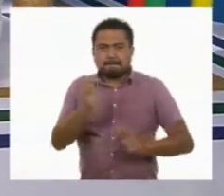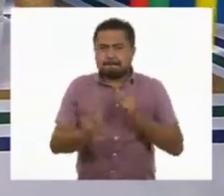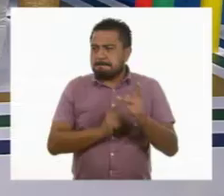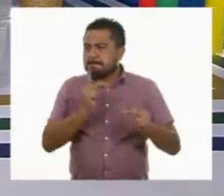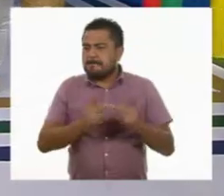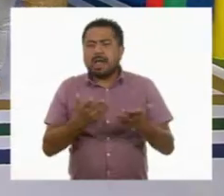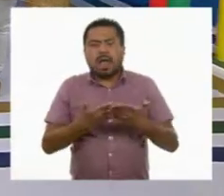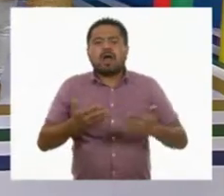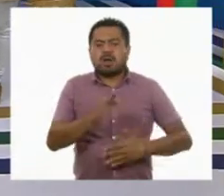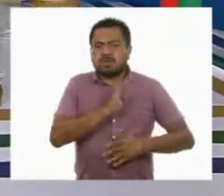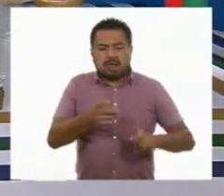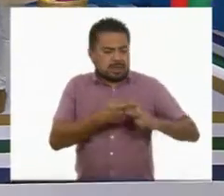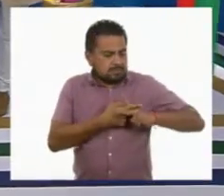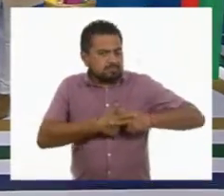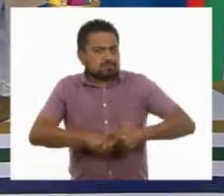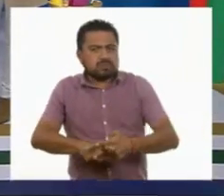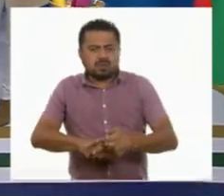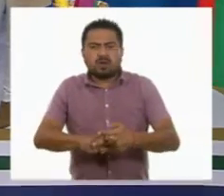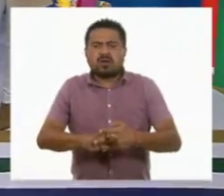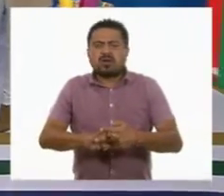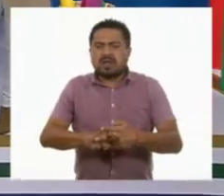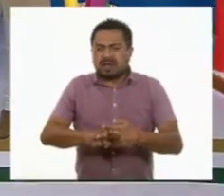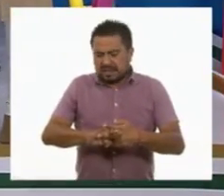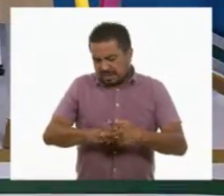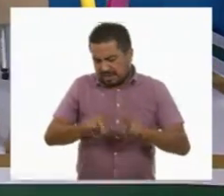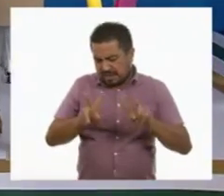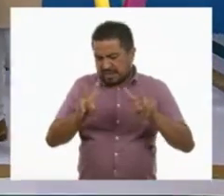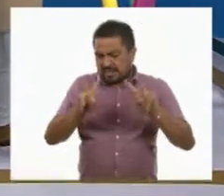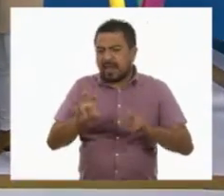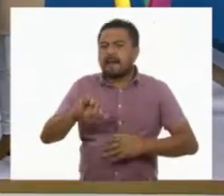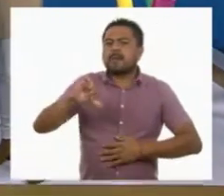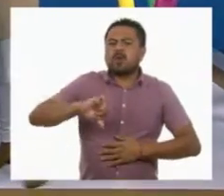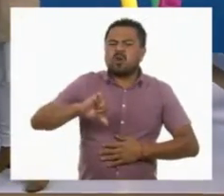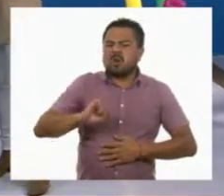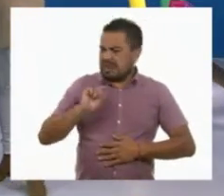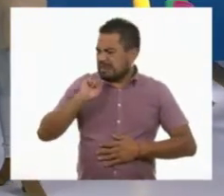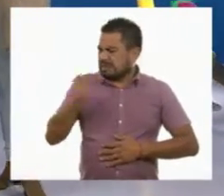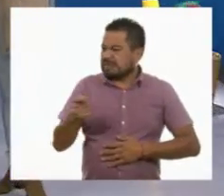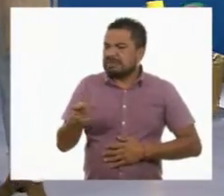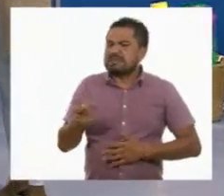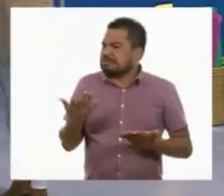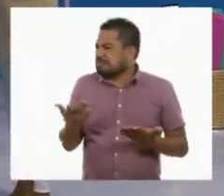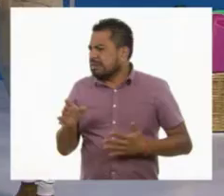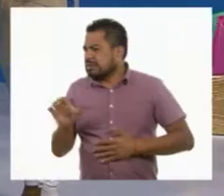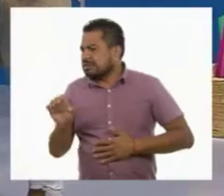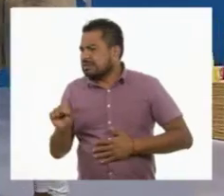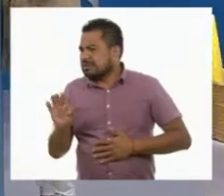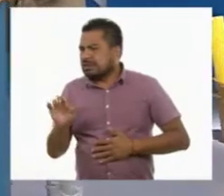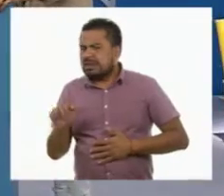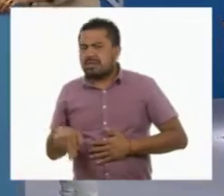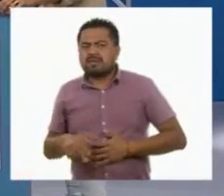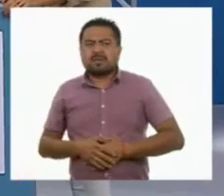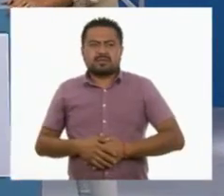pues ya podemos dar inicio al contenido de esta sesión. ¿Qué es lo que vamos a ver el día de hoy, Esteban?